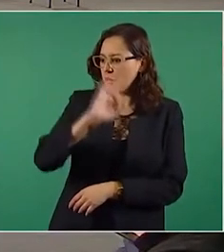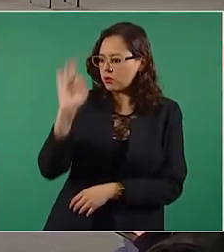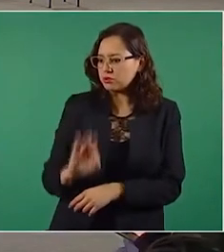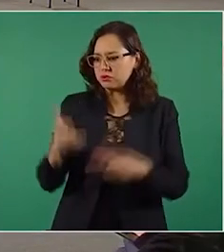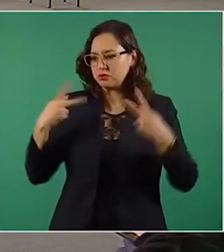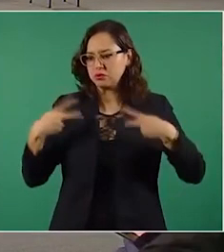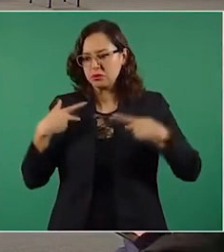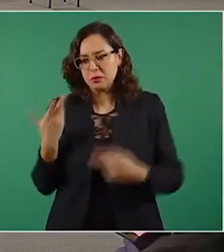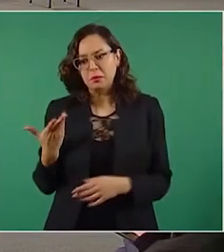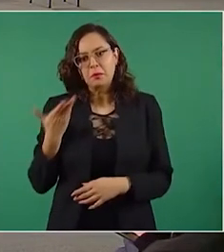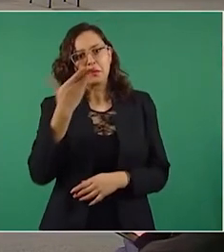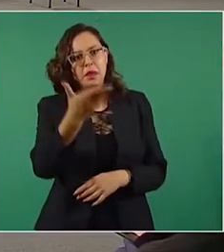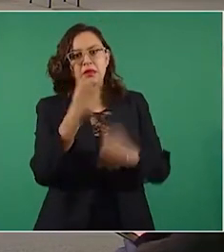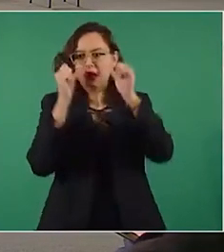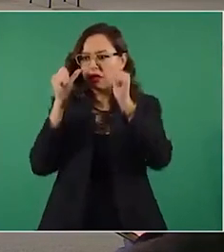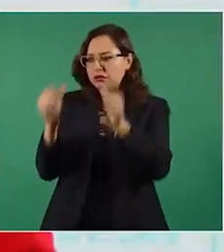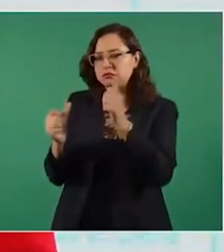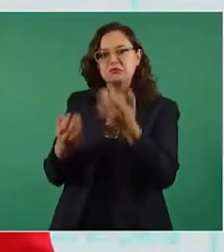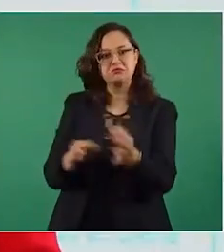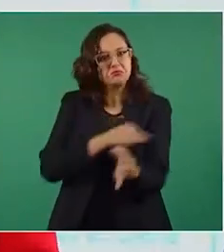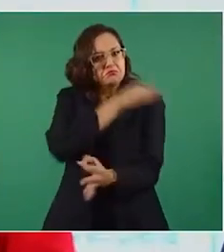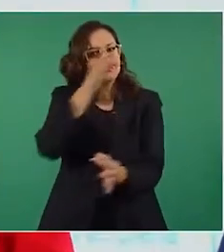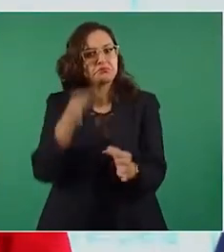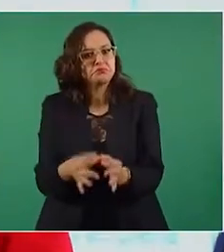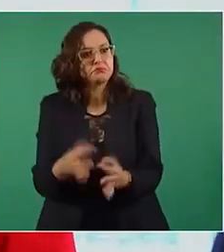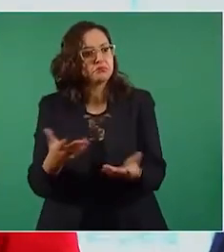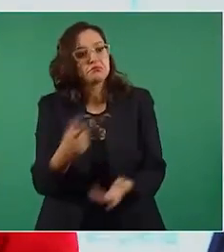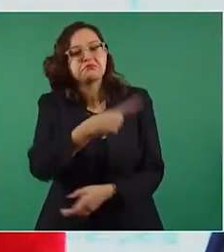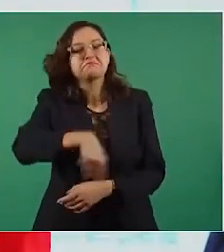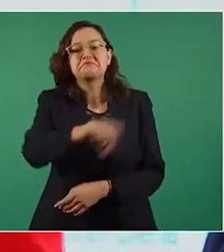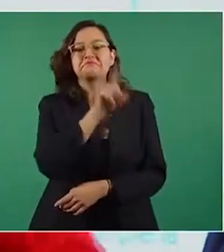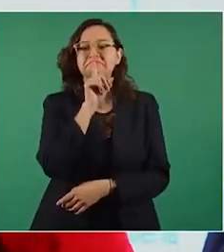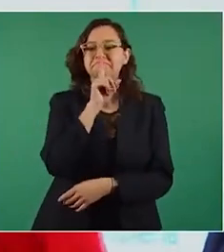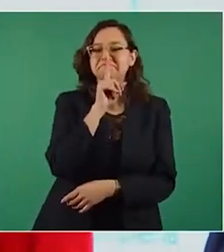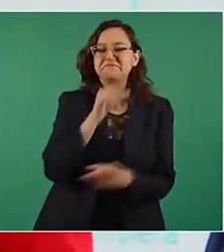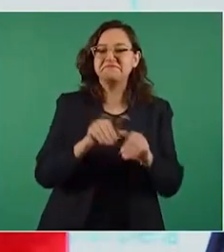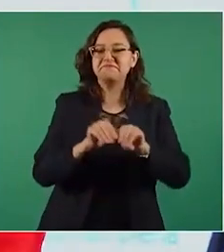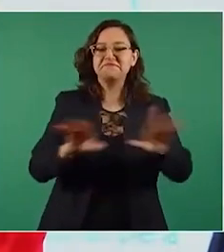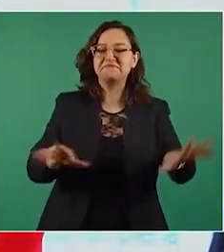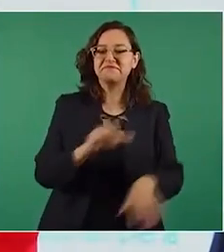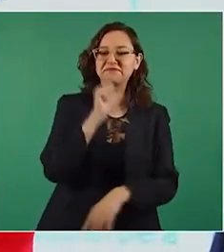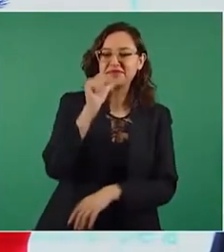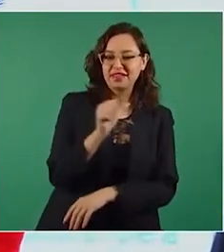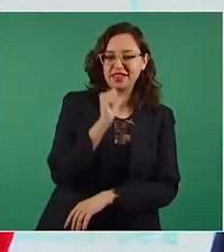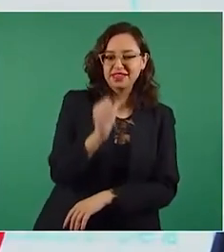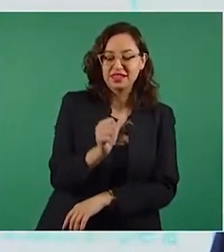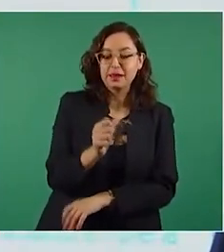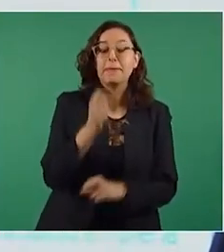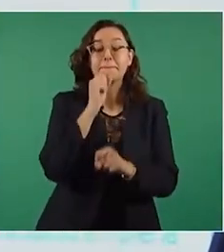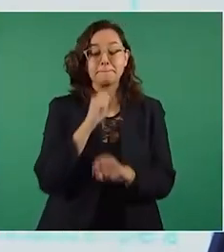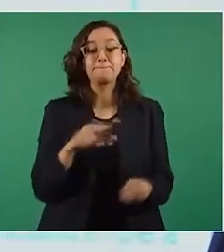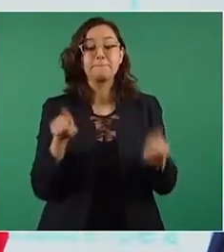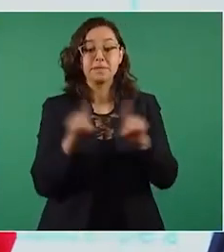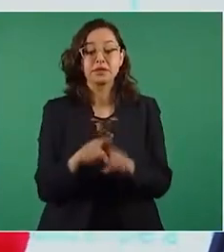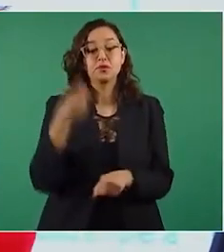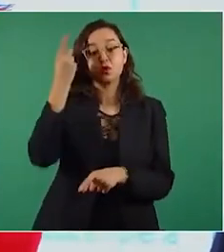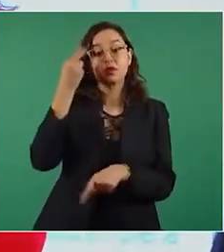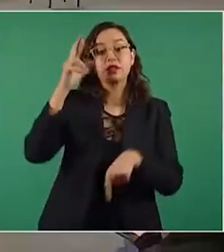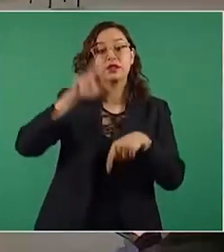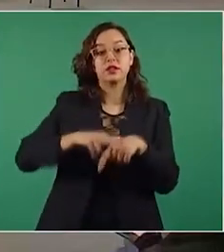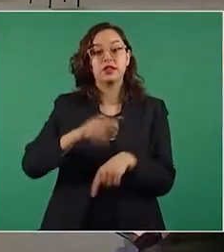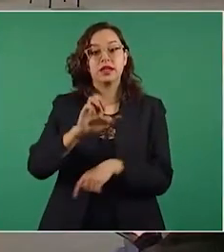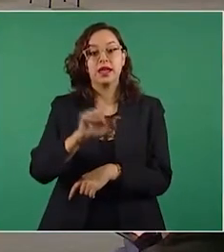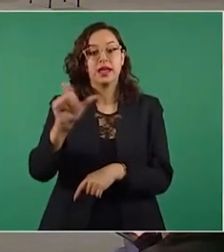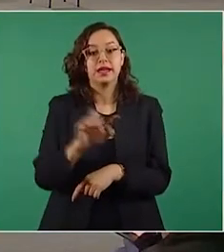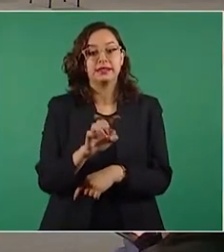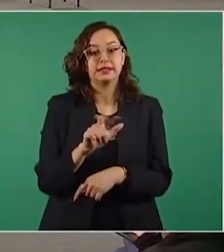que solicitaron un servicio de salud lo habían obtenido. Incluso el director de Excelsior, Pascal